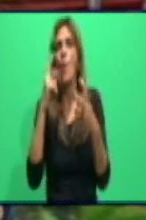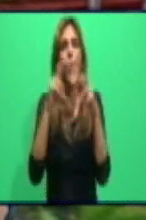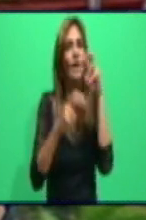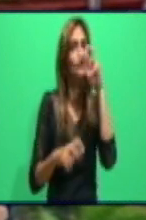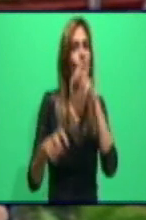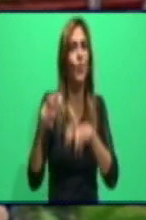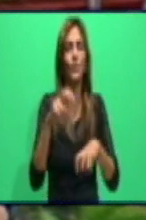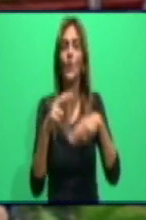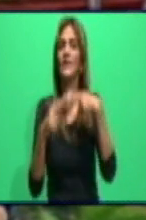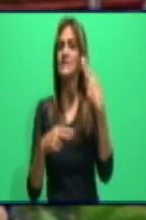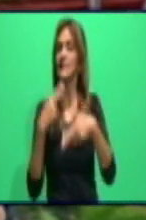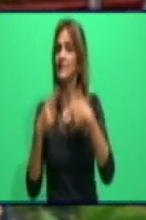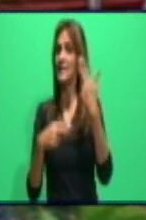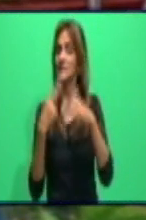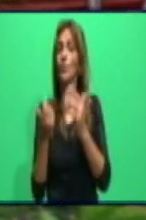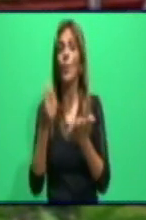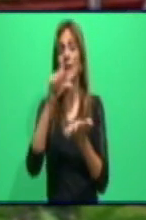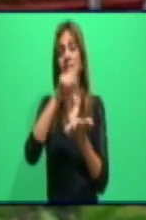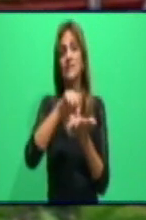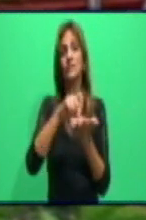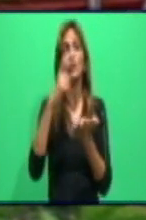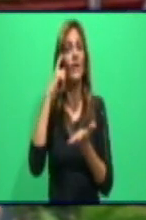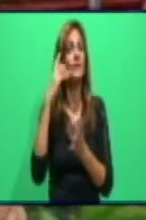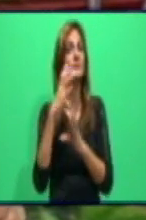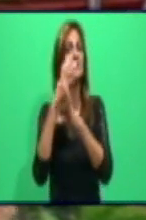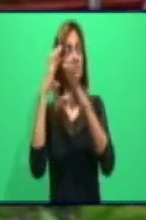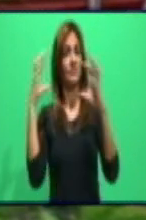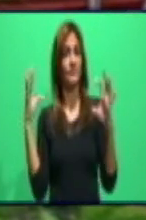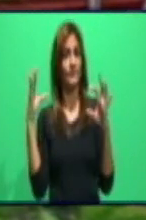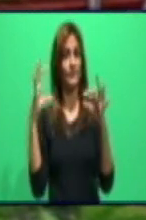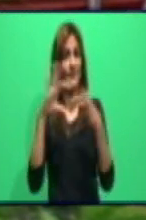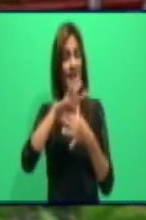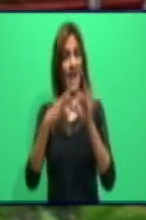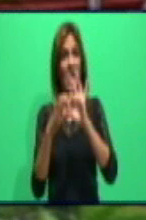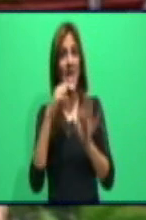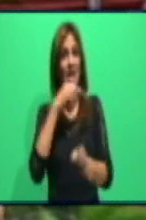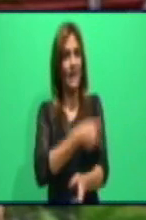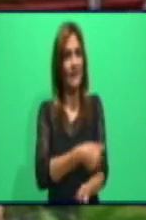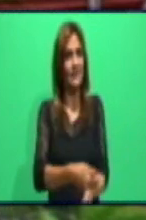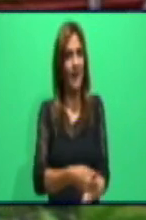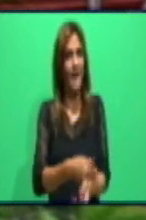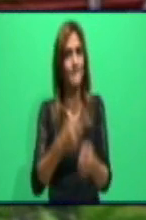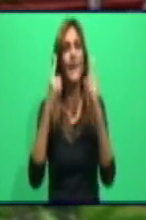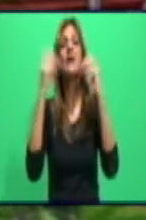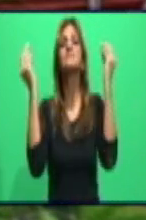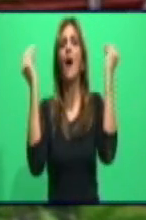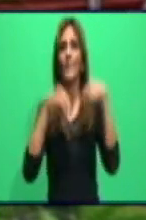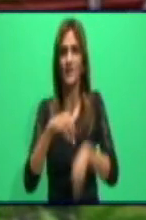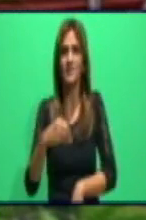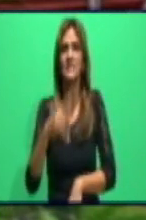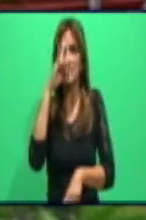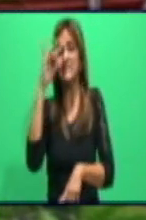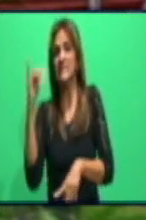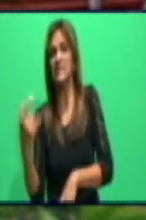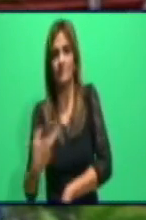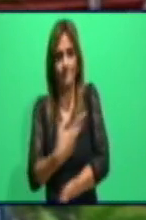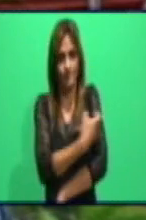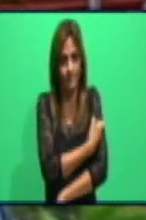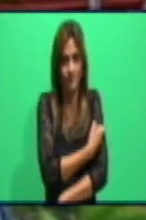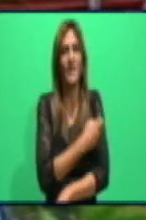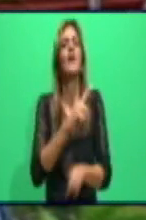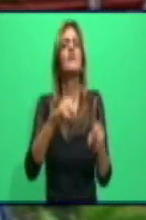genética y biotecnología a validar o no abdala este es el tercer